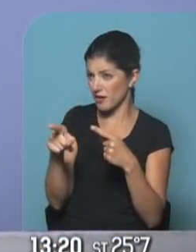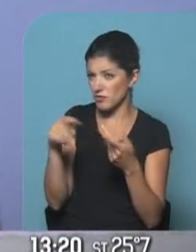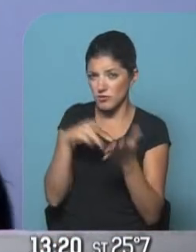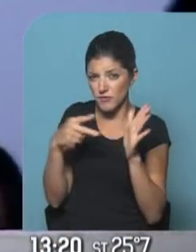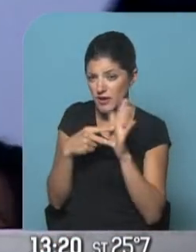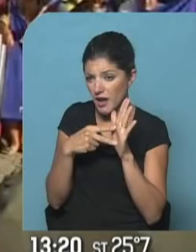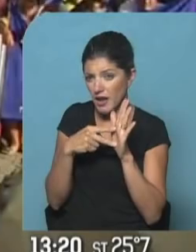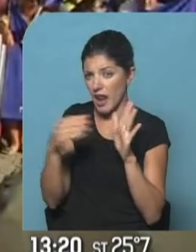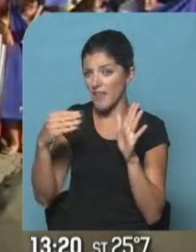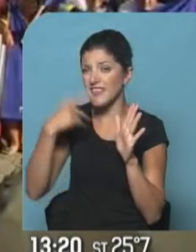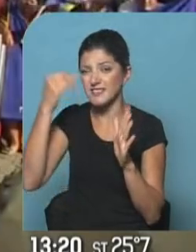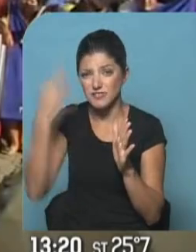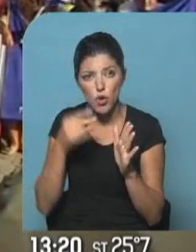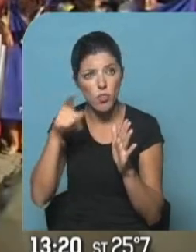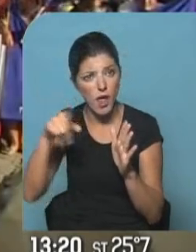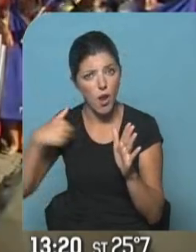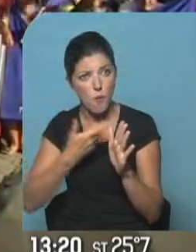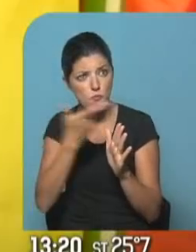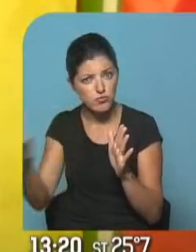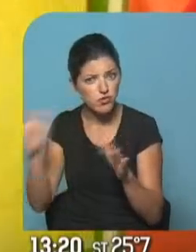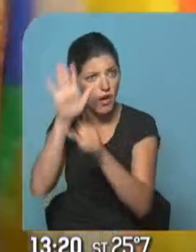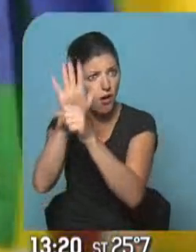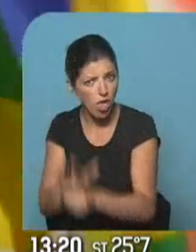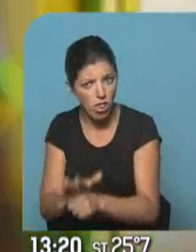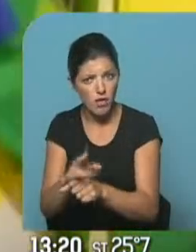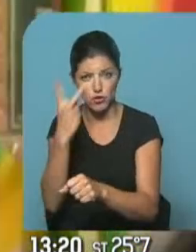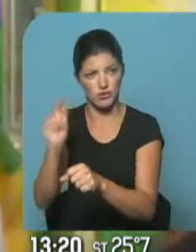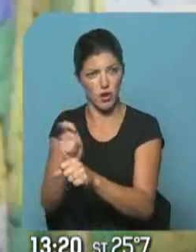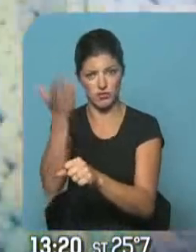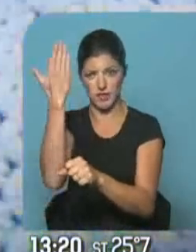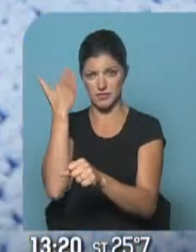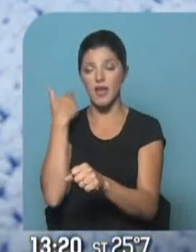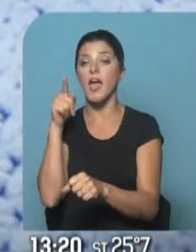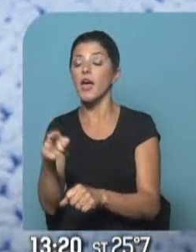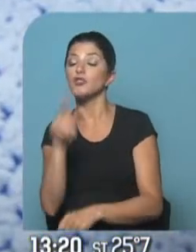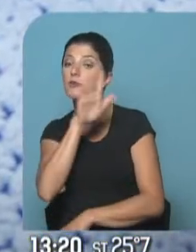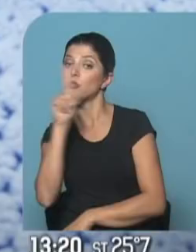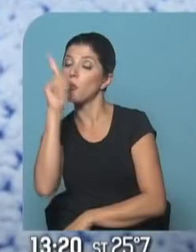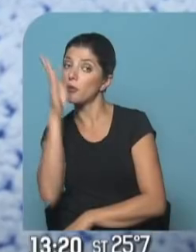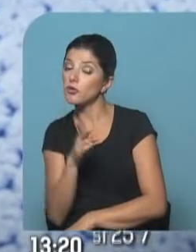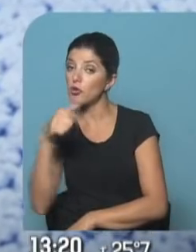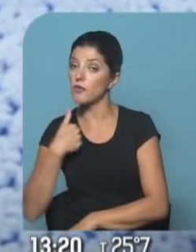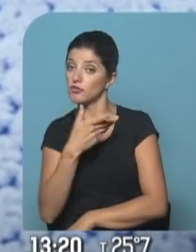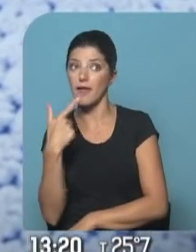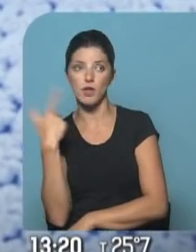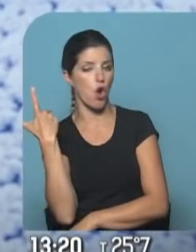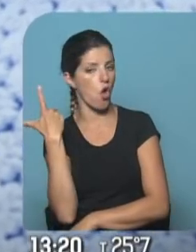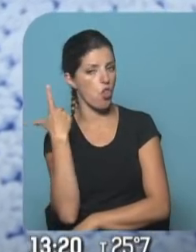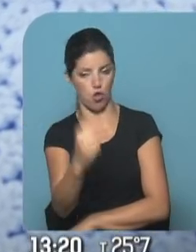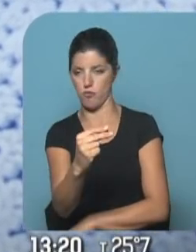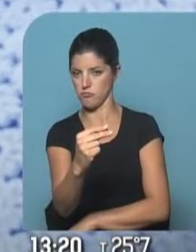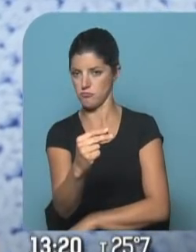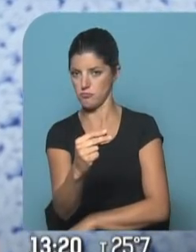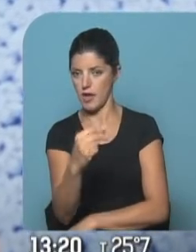popular expresada en el referéndum celebrado hace casi 2 años, en el que el 51% de los bolivianos se pronunciaron